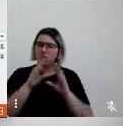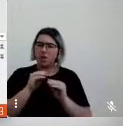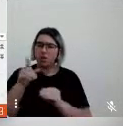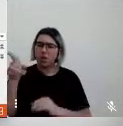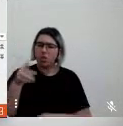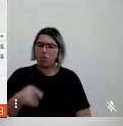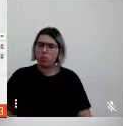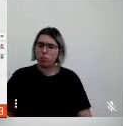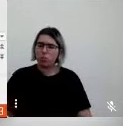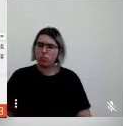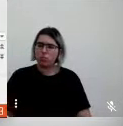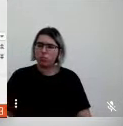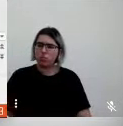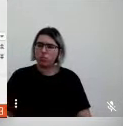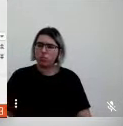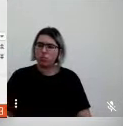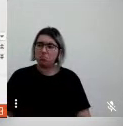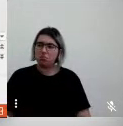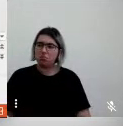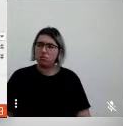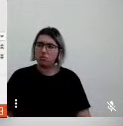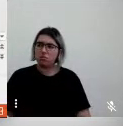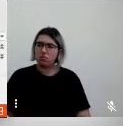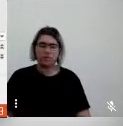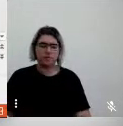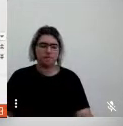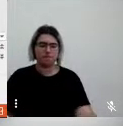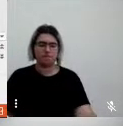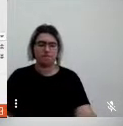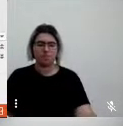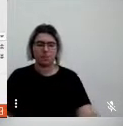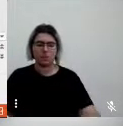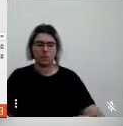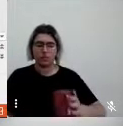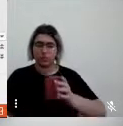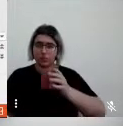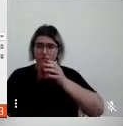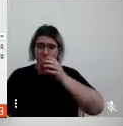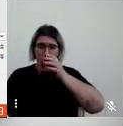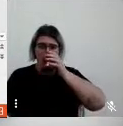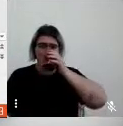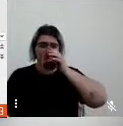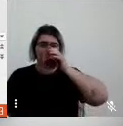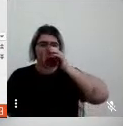He sido yo. Cristina está silenciada.